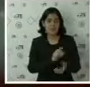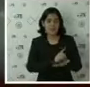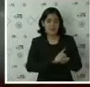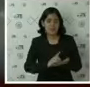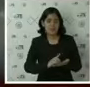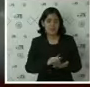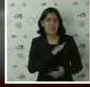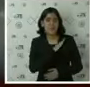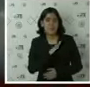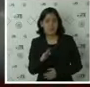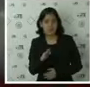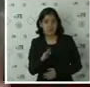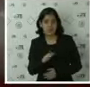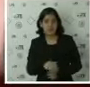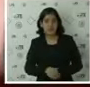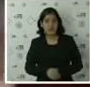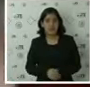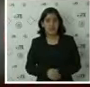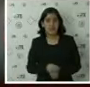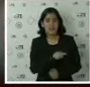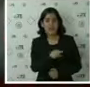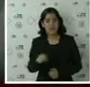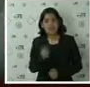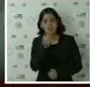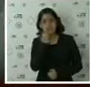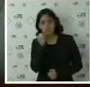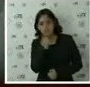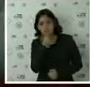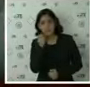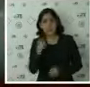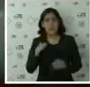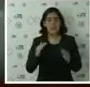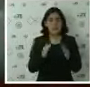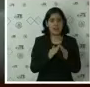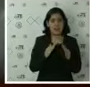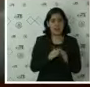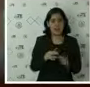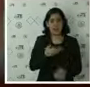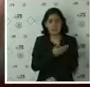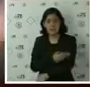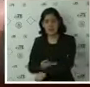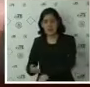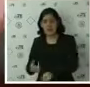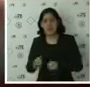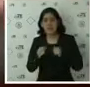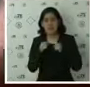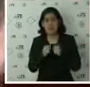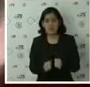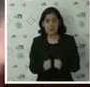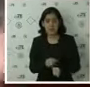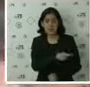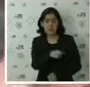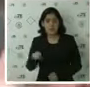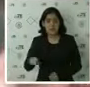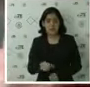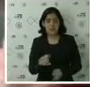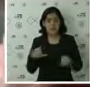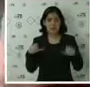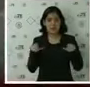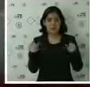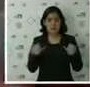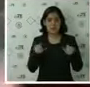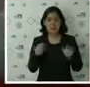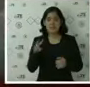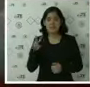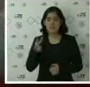ustedes están en las escuelas, tienen una familia, una casa, un entorno familiar seguro, son jóvenes, adolescentes